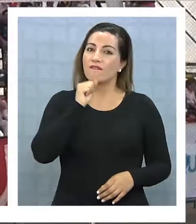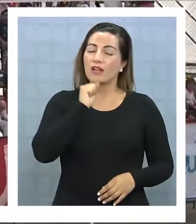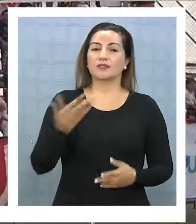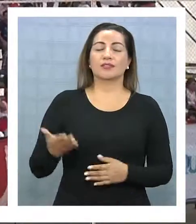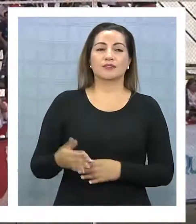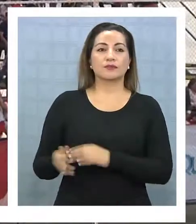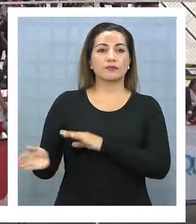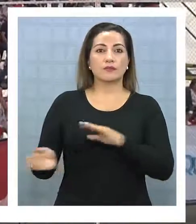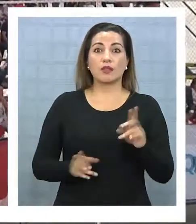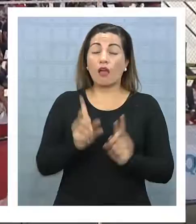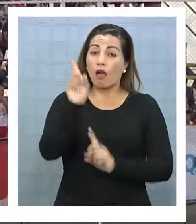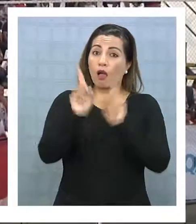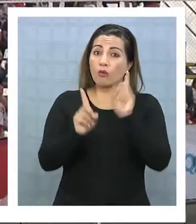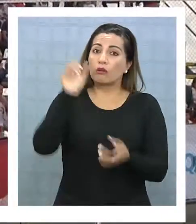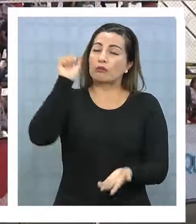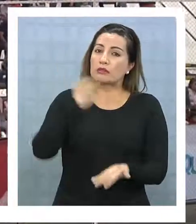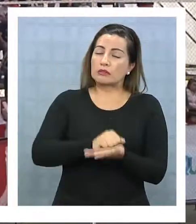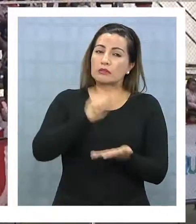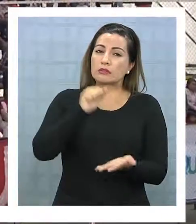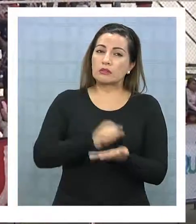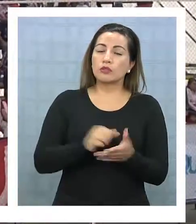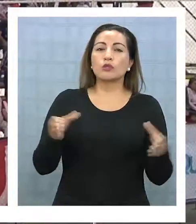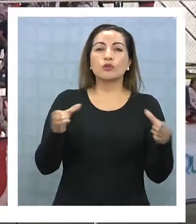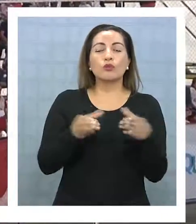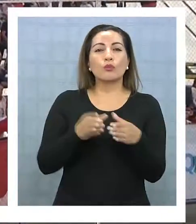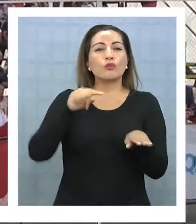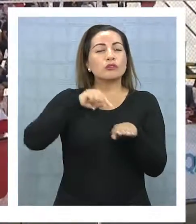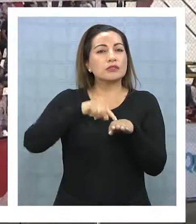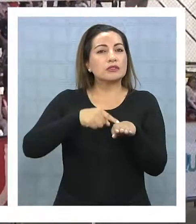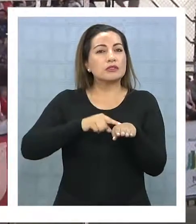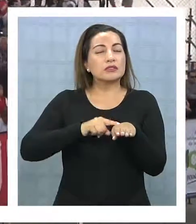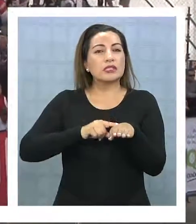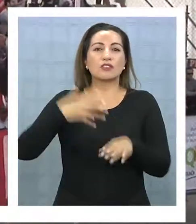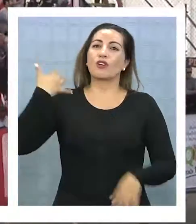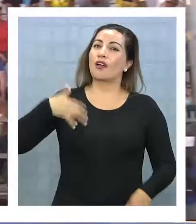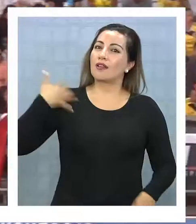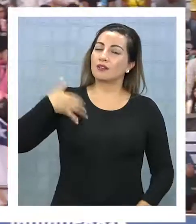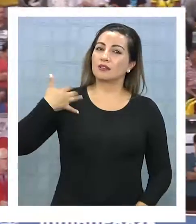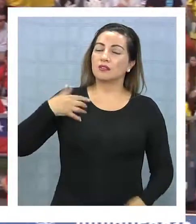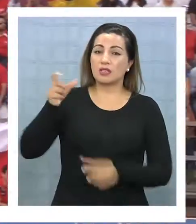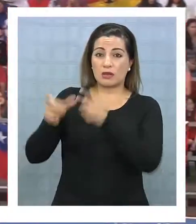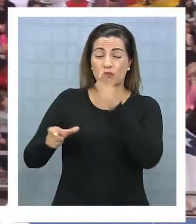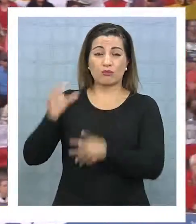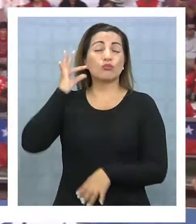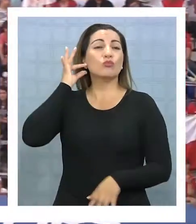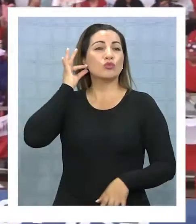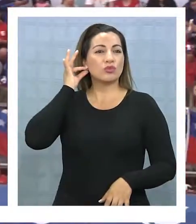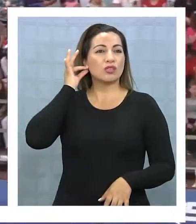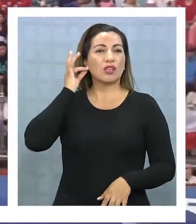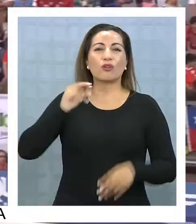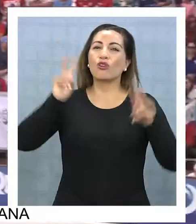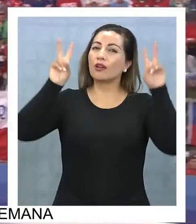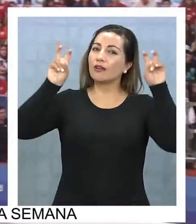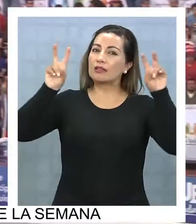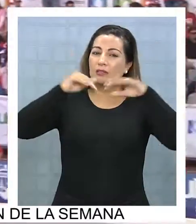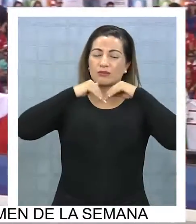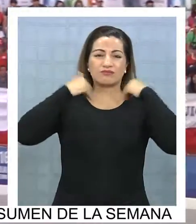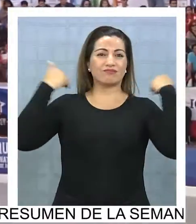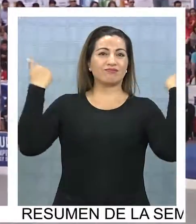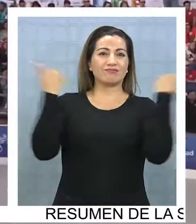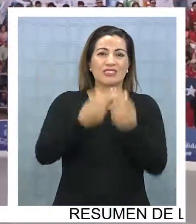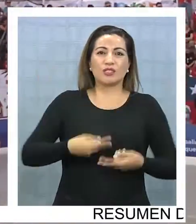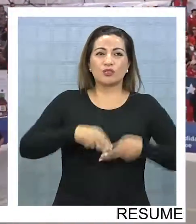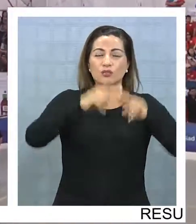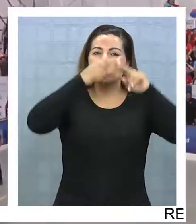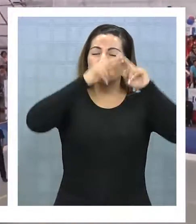Respecto de las quejas que habría disparado el cuerpo técnico de la selección argentina y sus jugadoras en contra de la infraestructura y organización